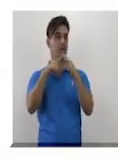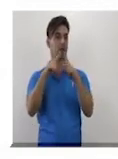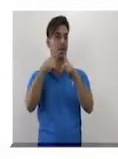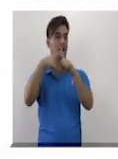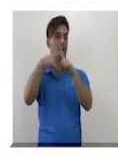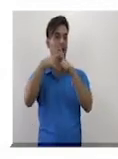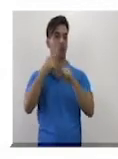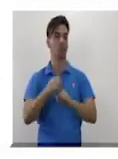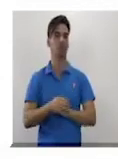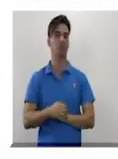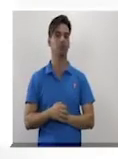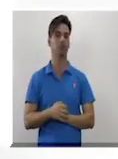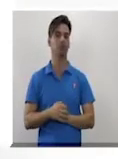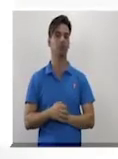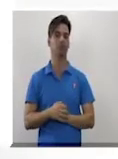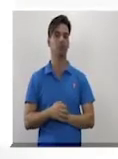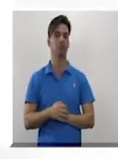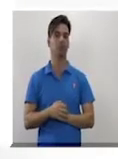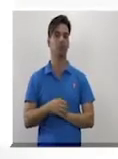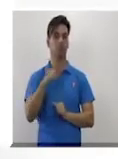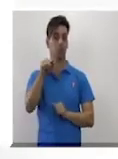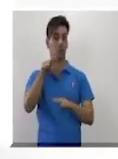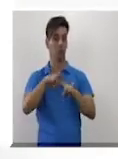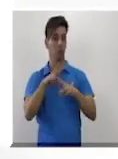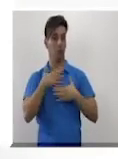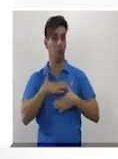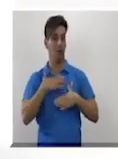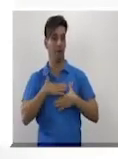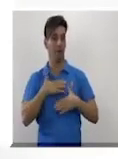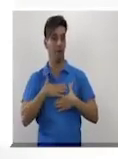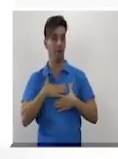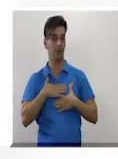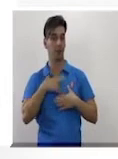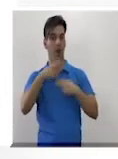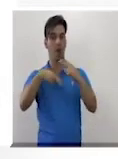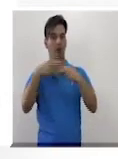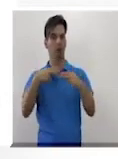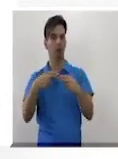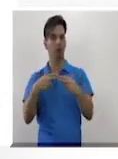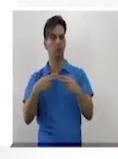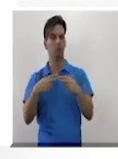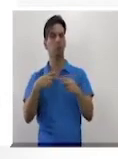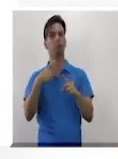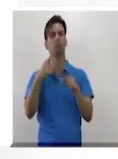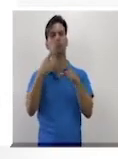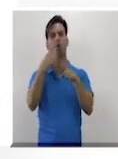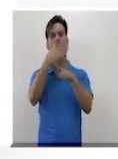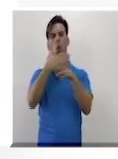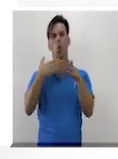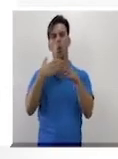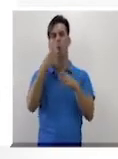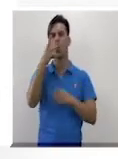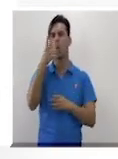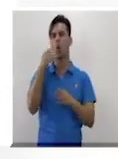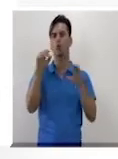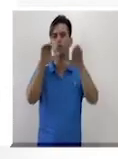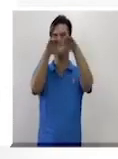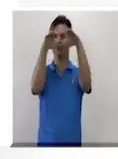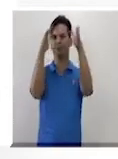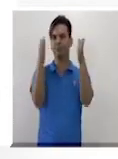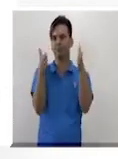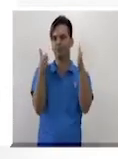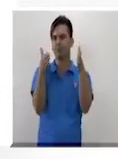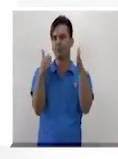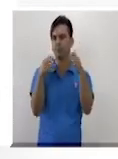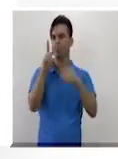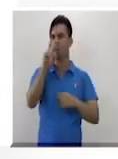delgado. Más tarde vas a calcular el volumen de la semiesfera, la mitad de una esfera.